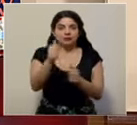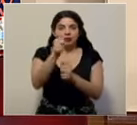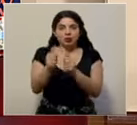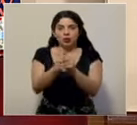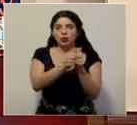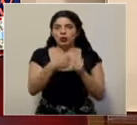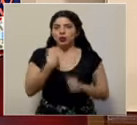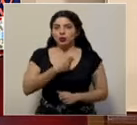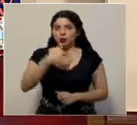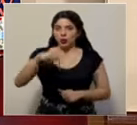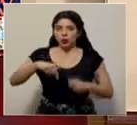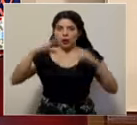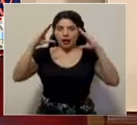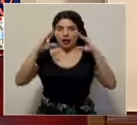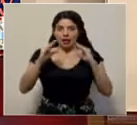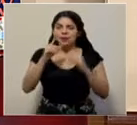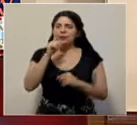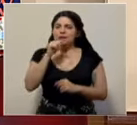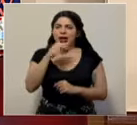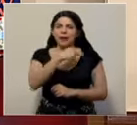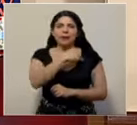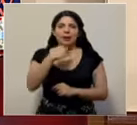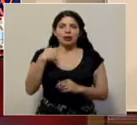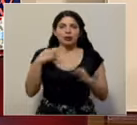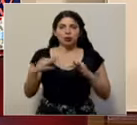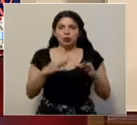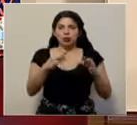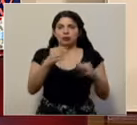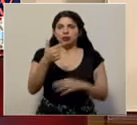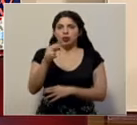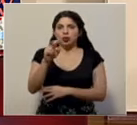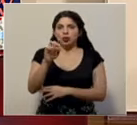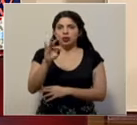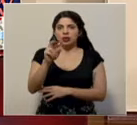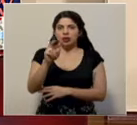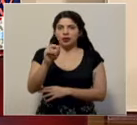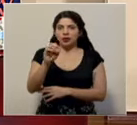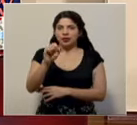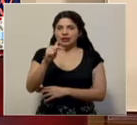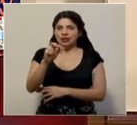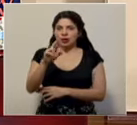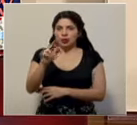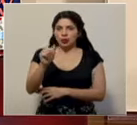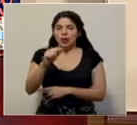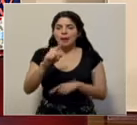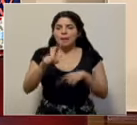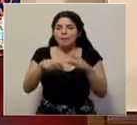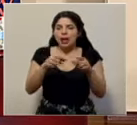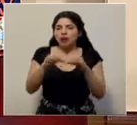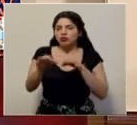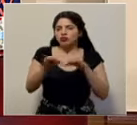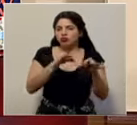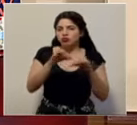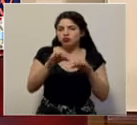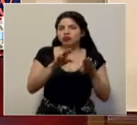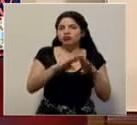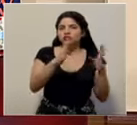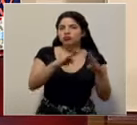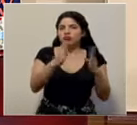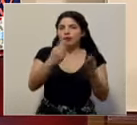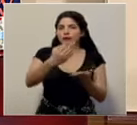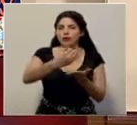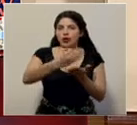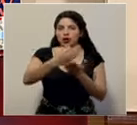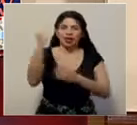nos acompañan esta tarde, al ministro de Turismo, el señor Gustavo Segura, quien dará un balance sobre la reapertura de las